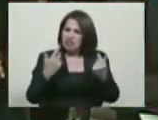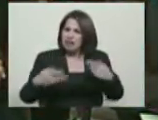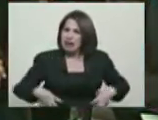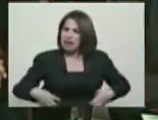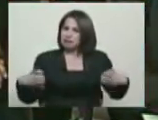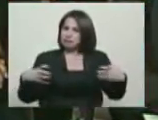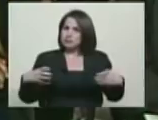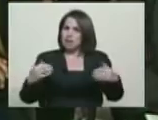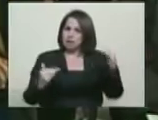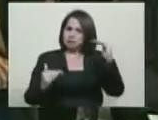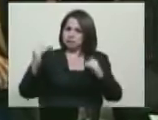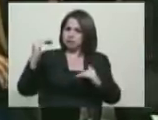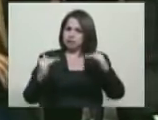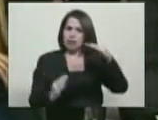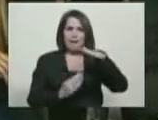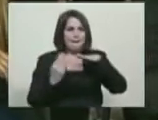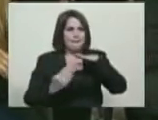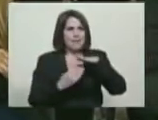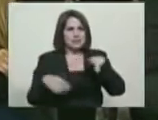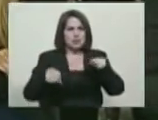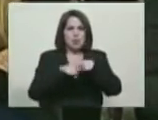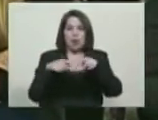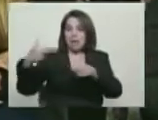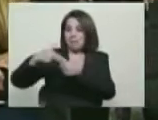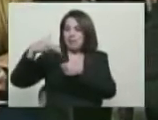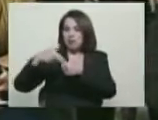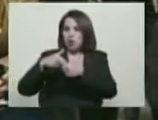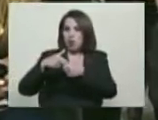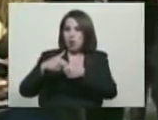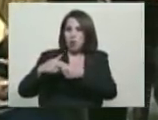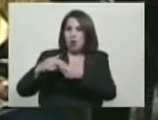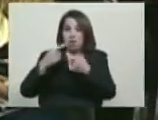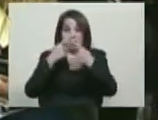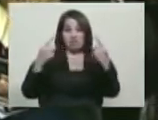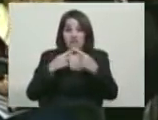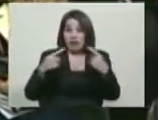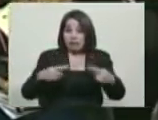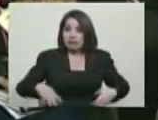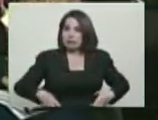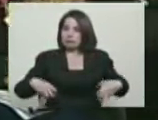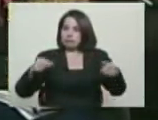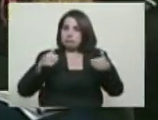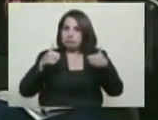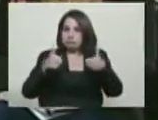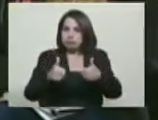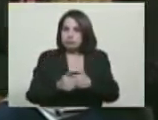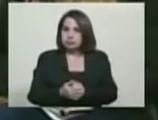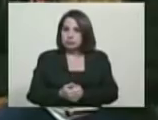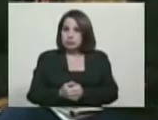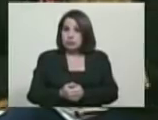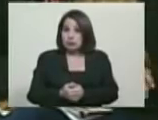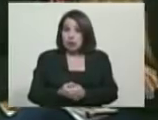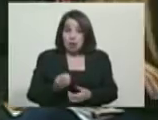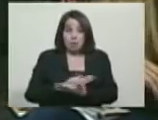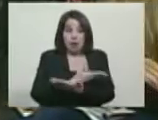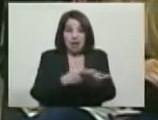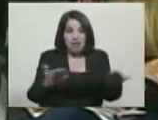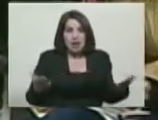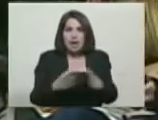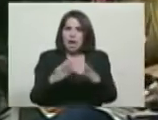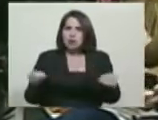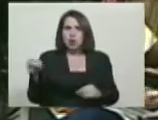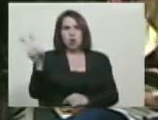la riqueza que ingresa por petróleo, que va a diversificar para los venezolanos la fuente de